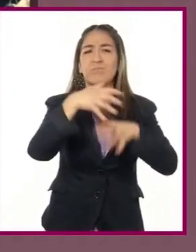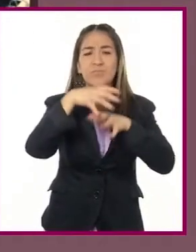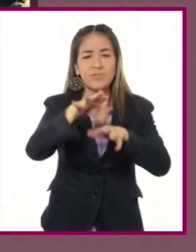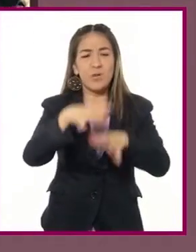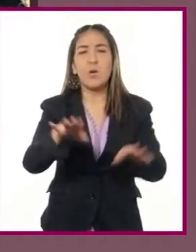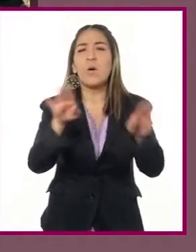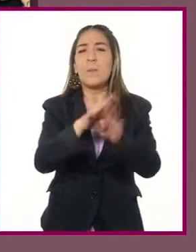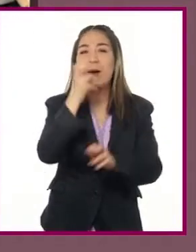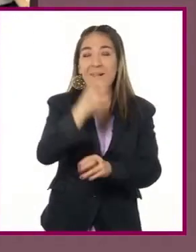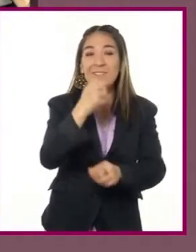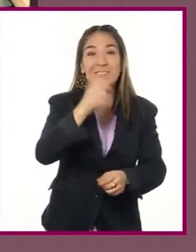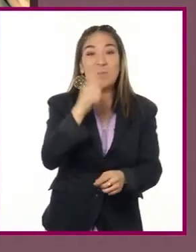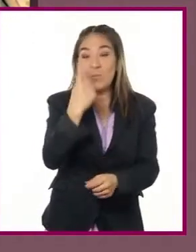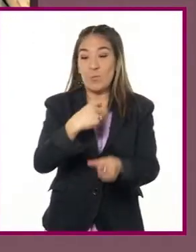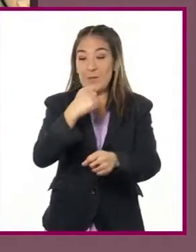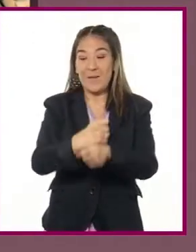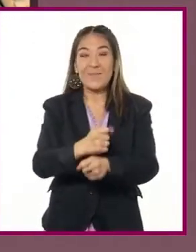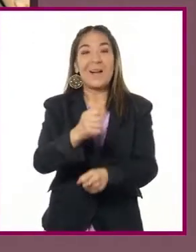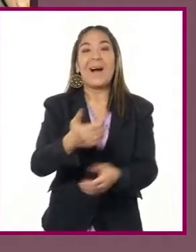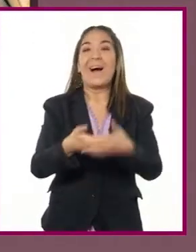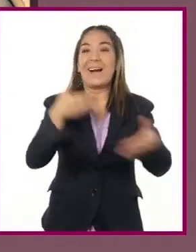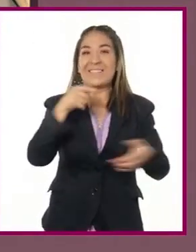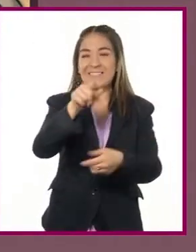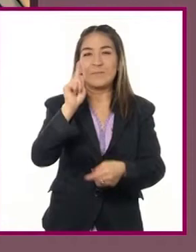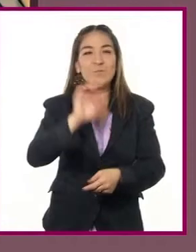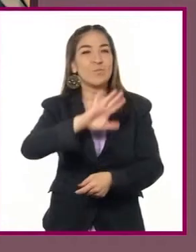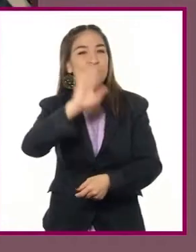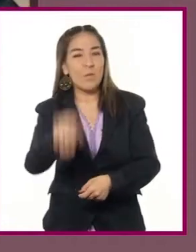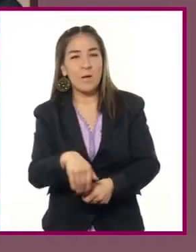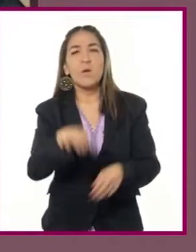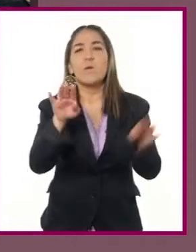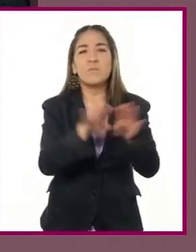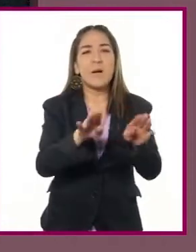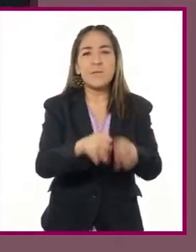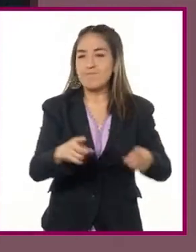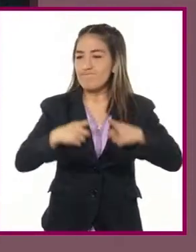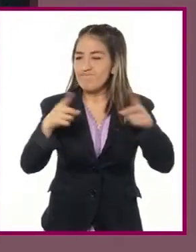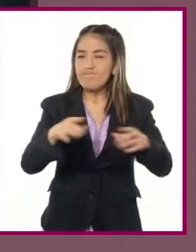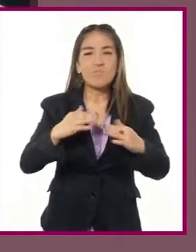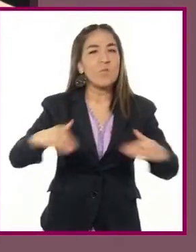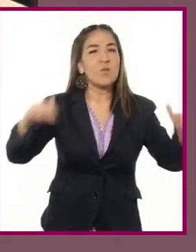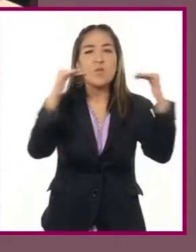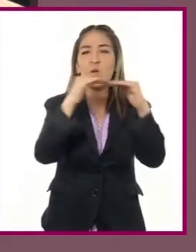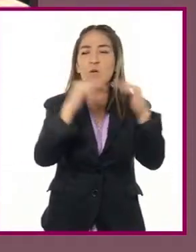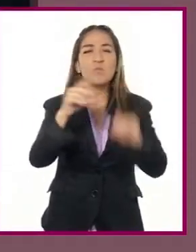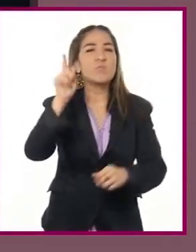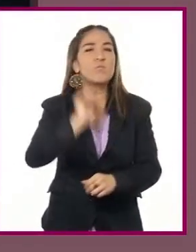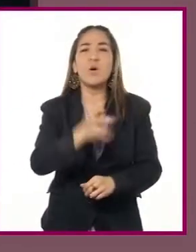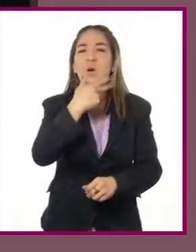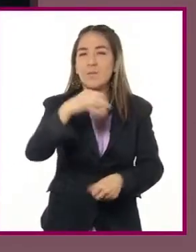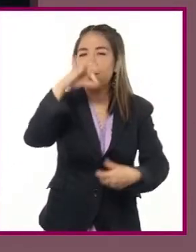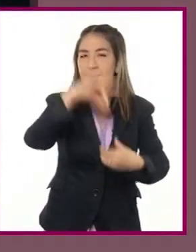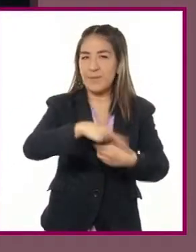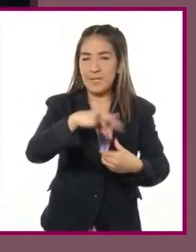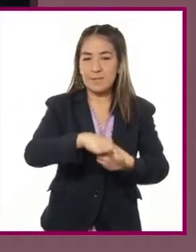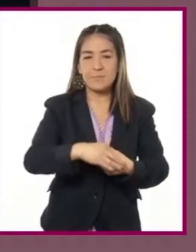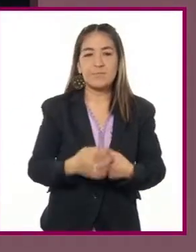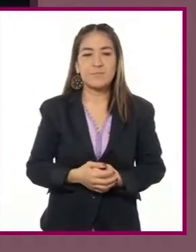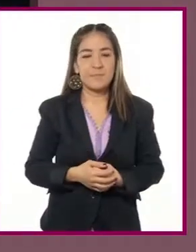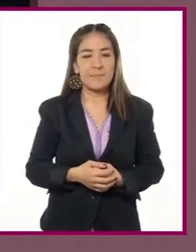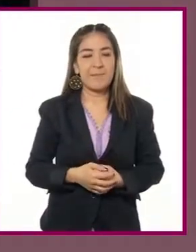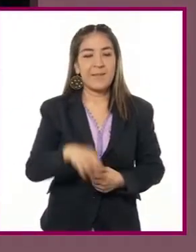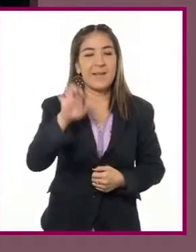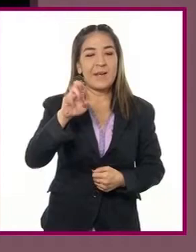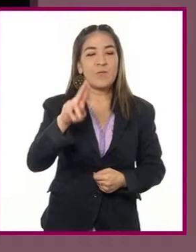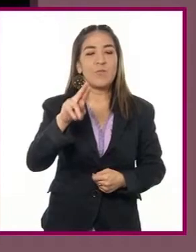un año antes de su muerte, se reformó la Constitución y se otorgó a las mujeres mexicanas el derecho al voto. Eufrosina Cruz